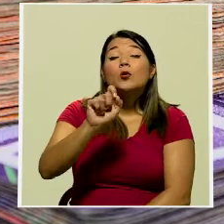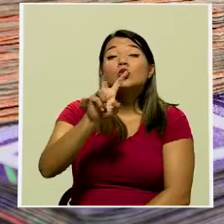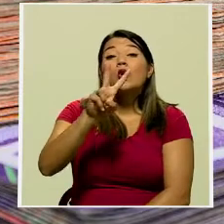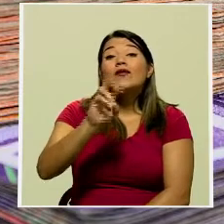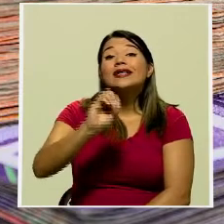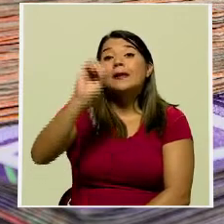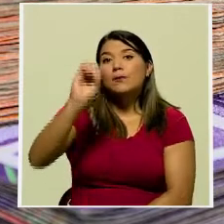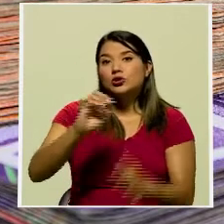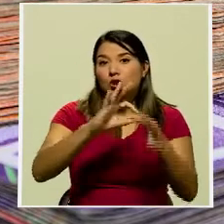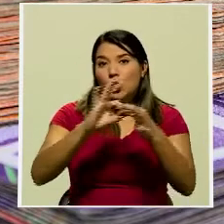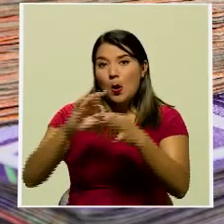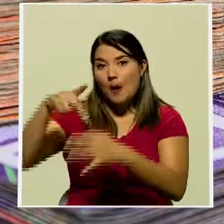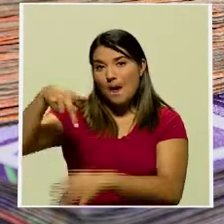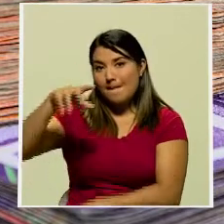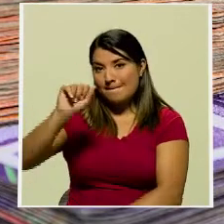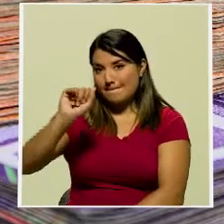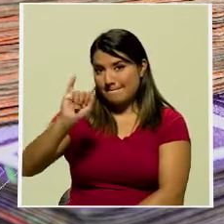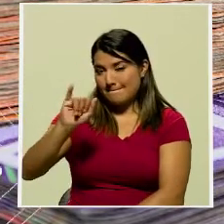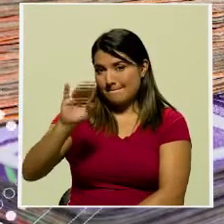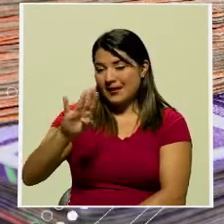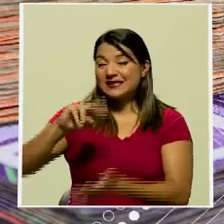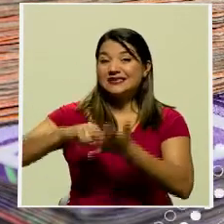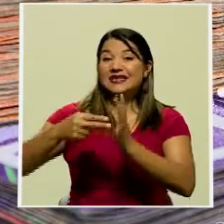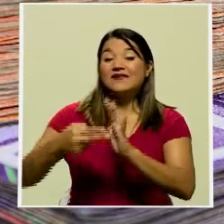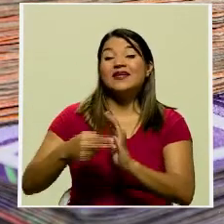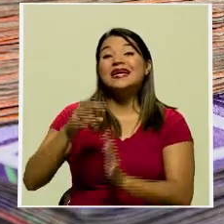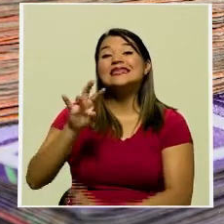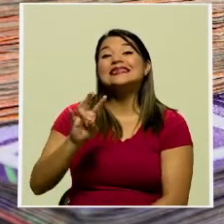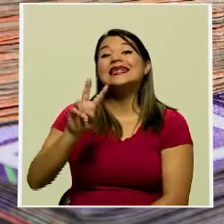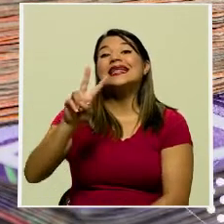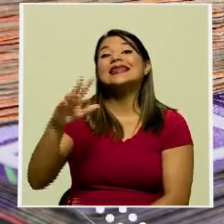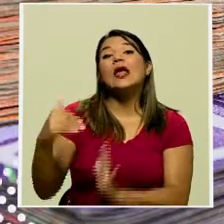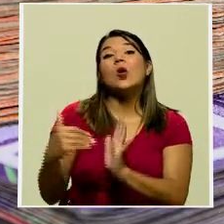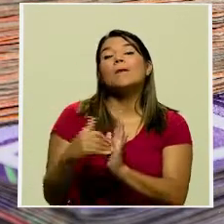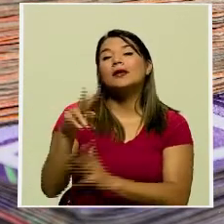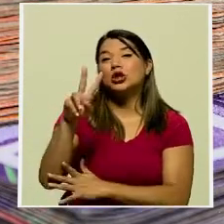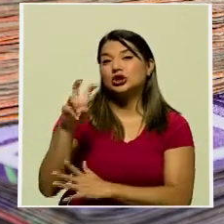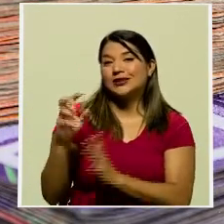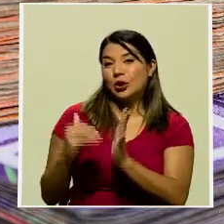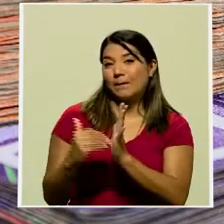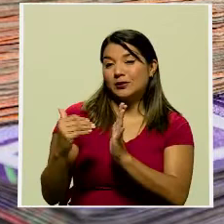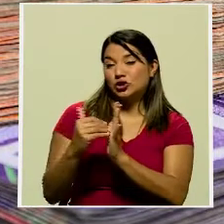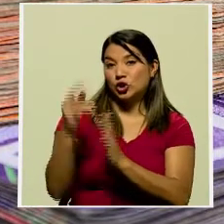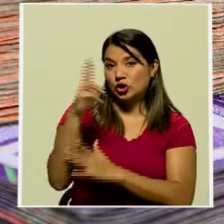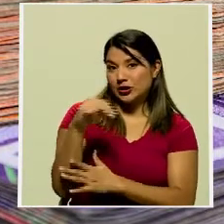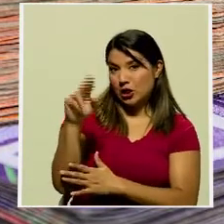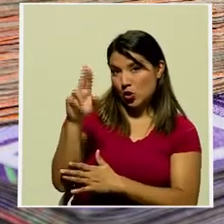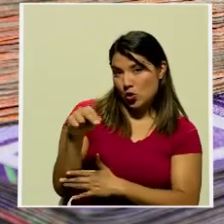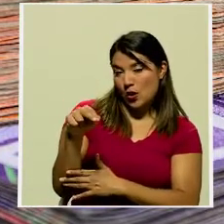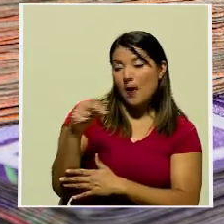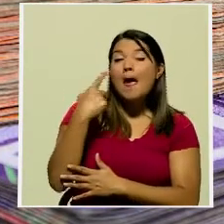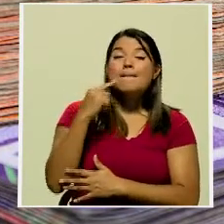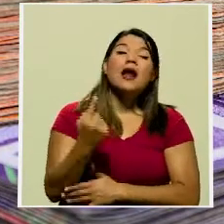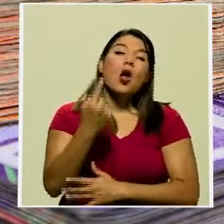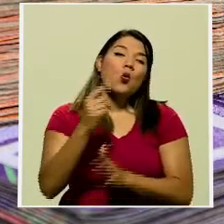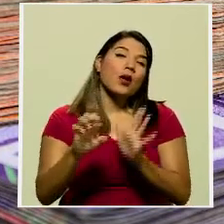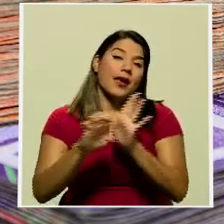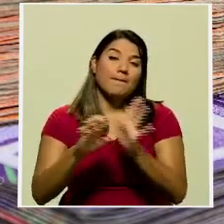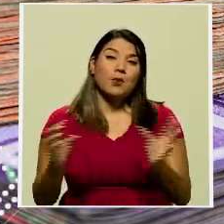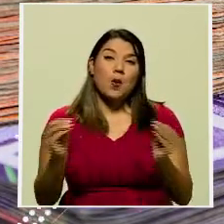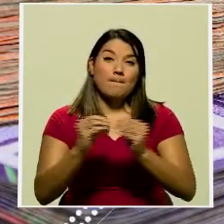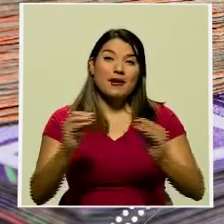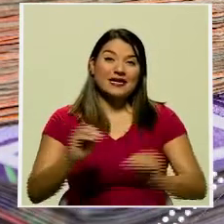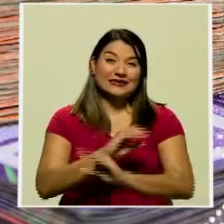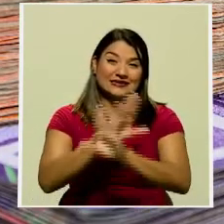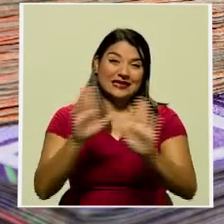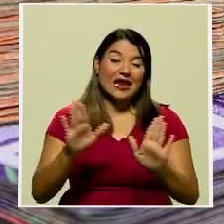Bruto, es decir, 72.200 millones de colones. Para tener un ejemplo más claro, este presupuesto equivale